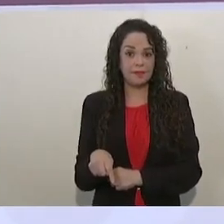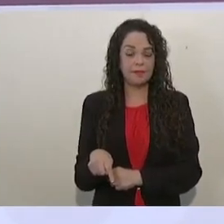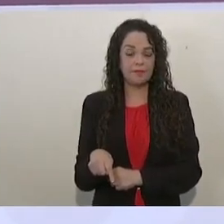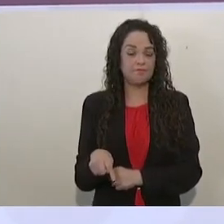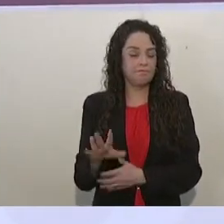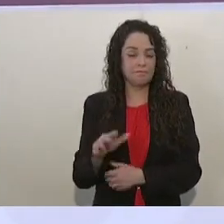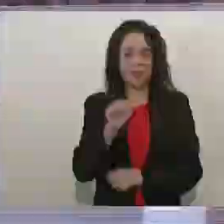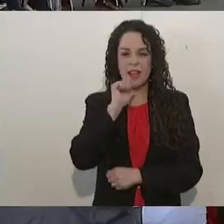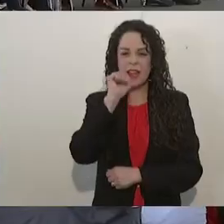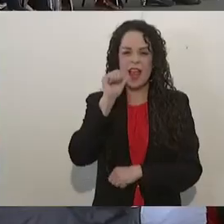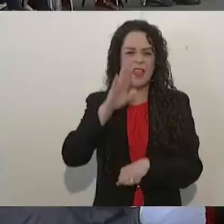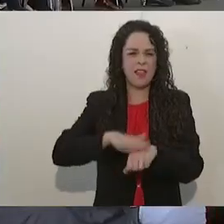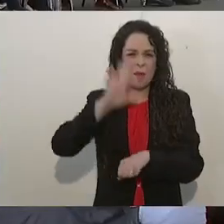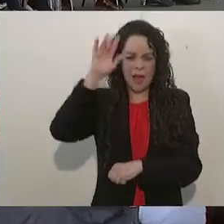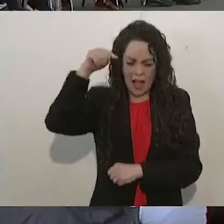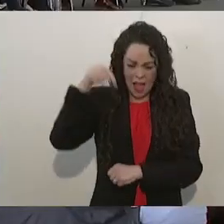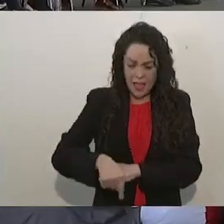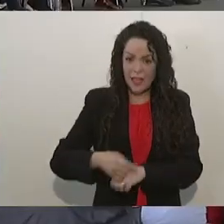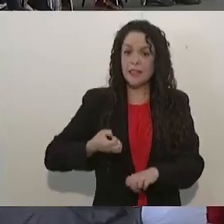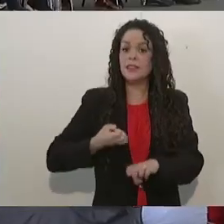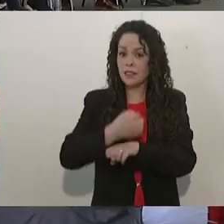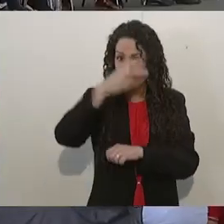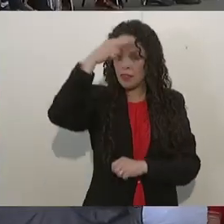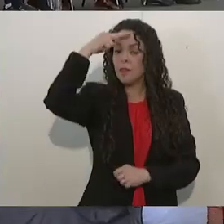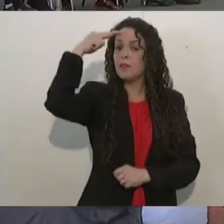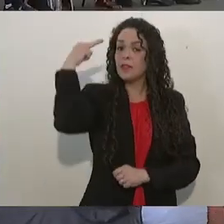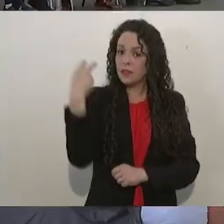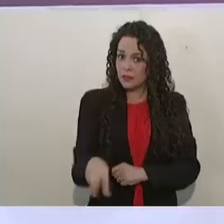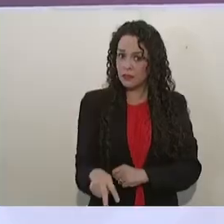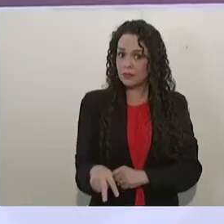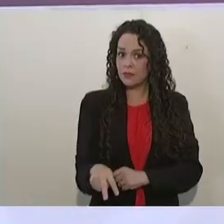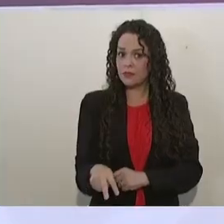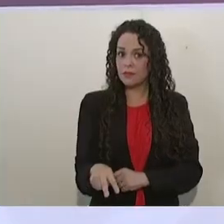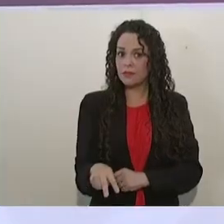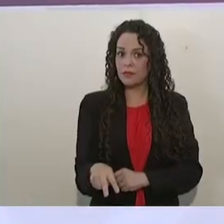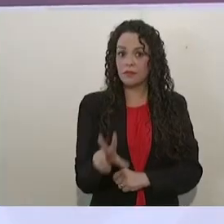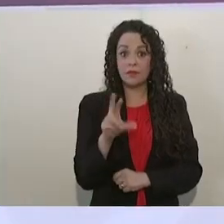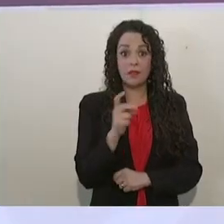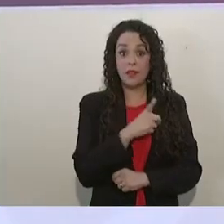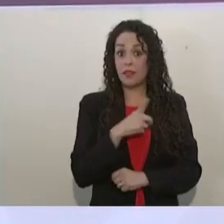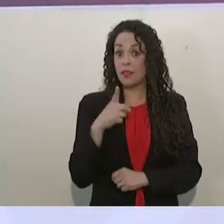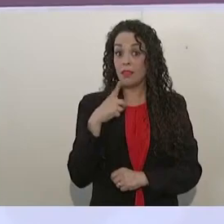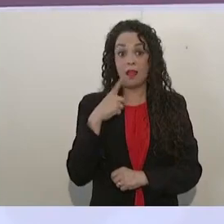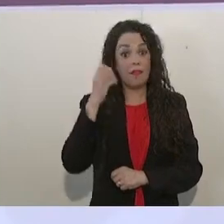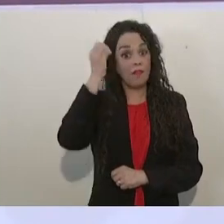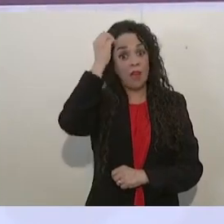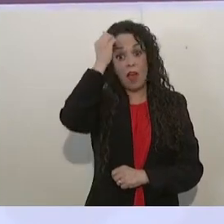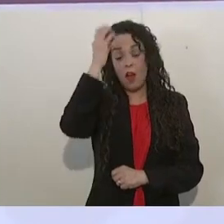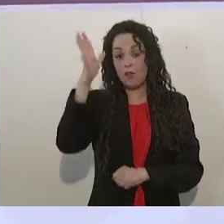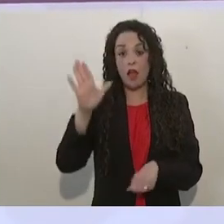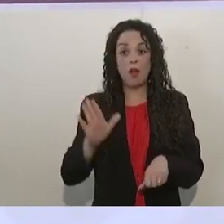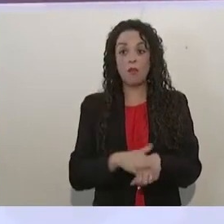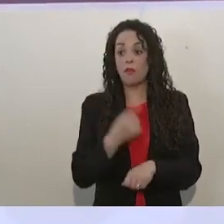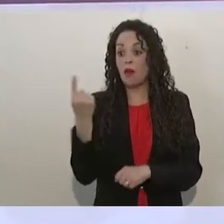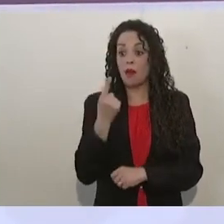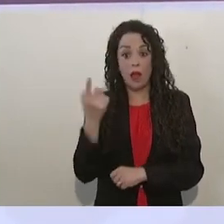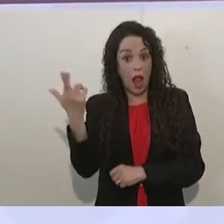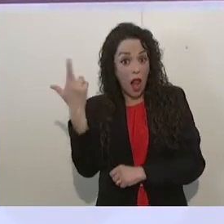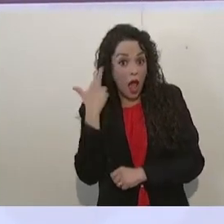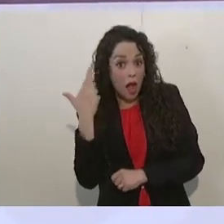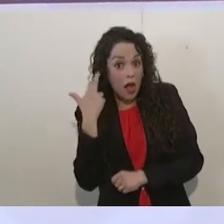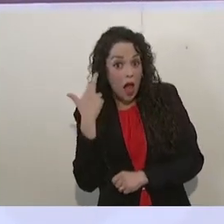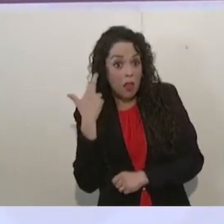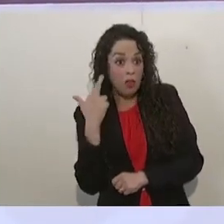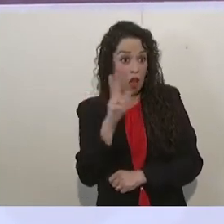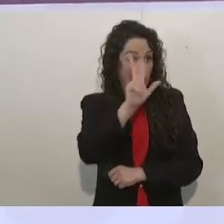nada más en el Estado de México. Que no se olvide, porque esto no se escucha en la radio, ni se